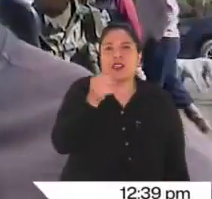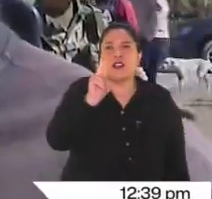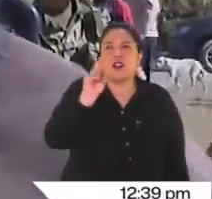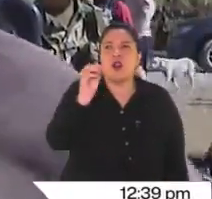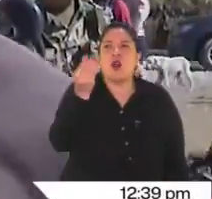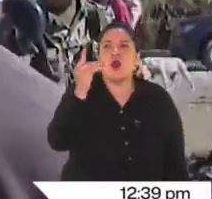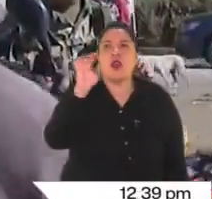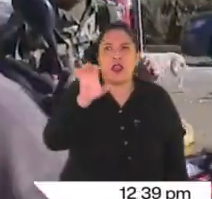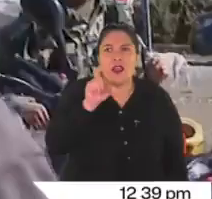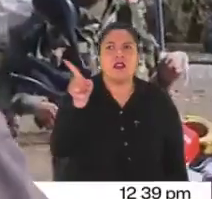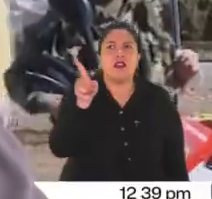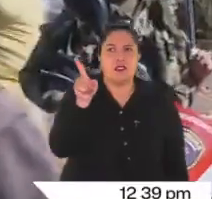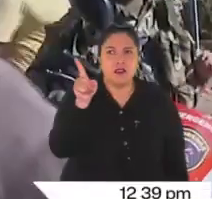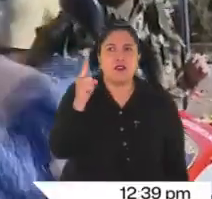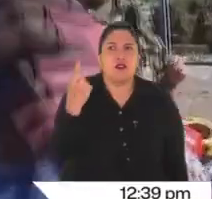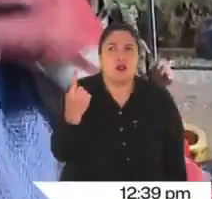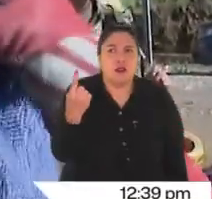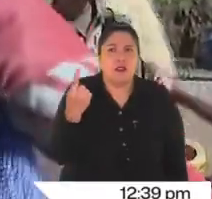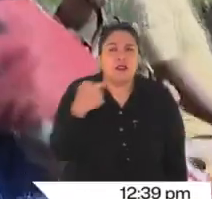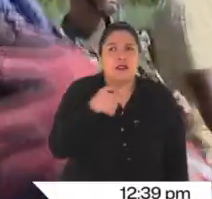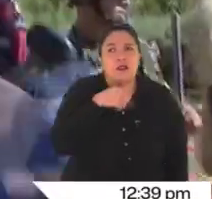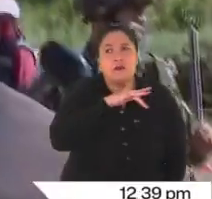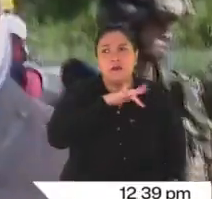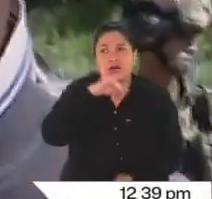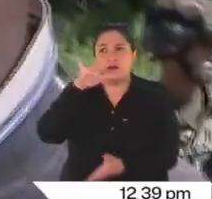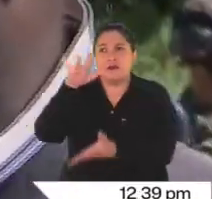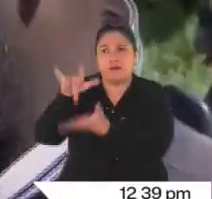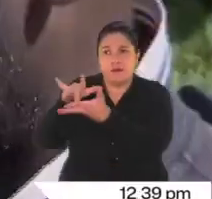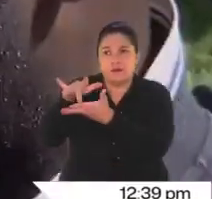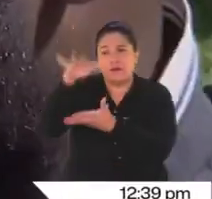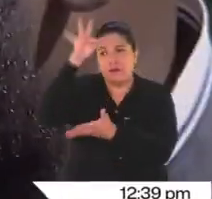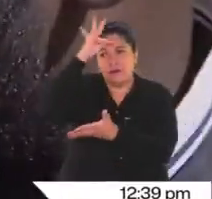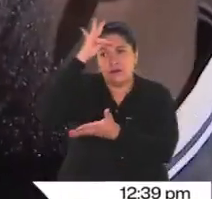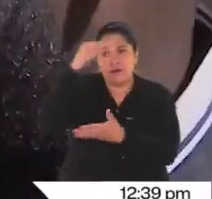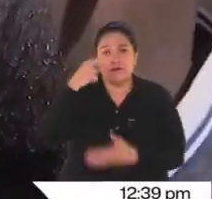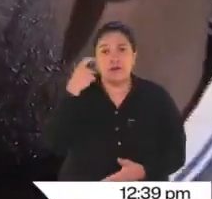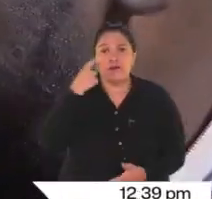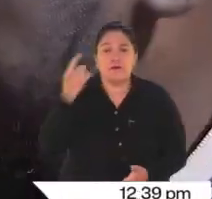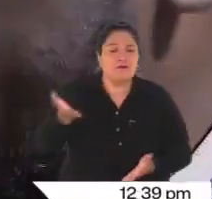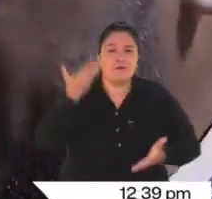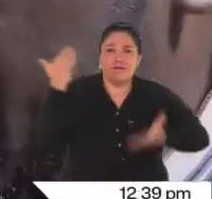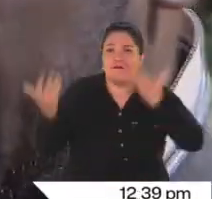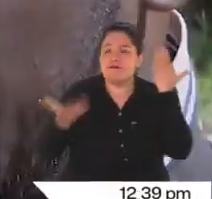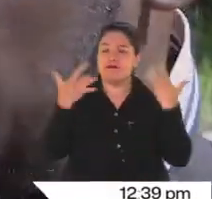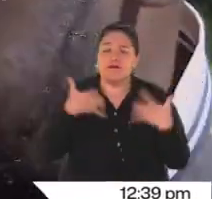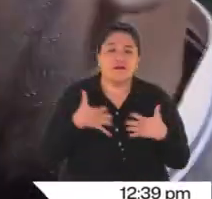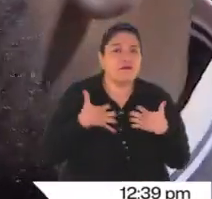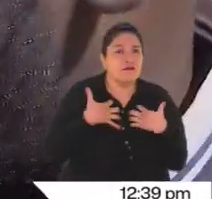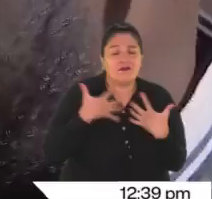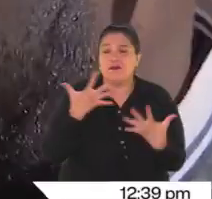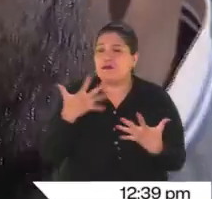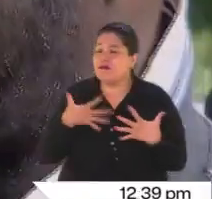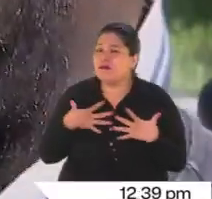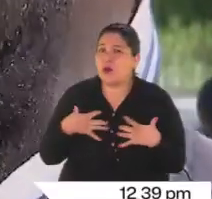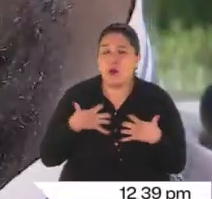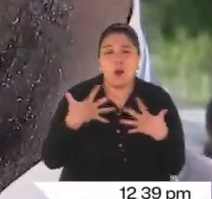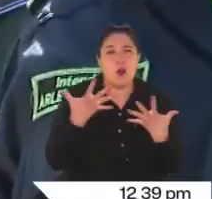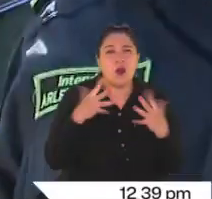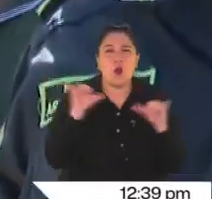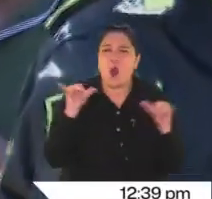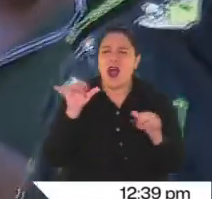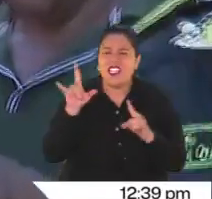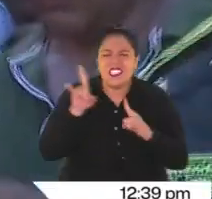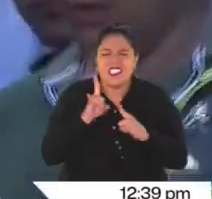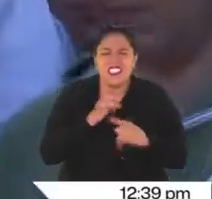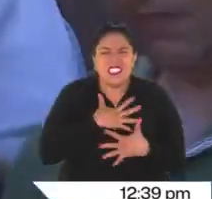ayuda y ir hasta allá a buscarlo. La incertidumbre se cierne como una sombra sobre su